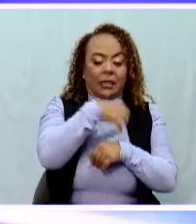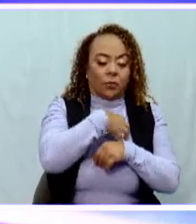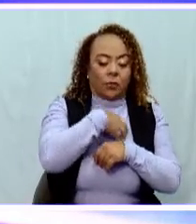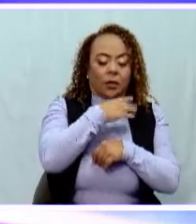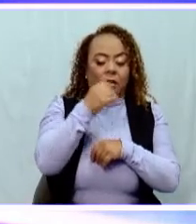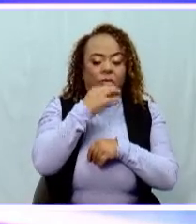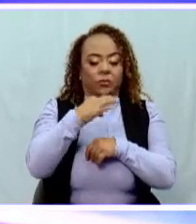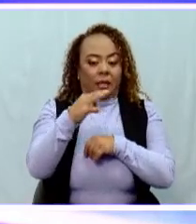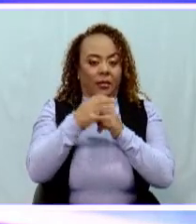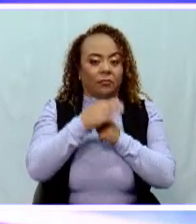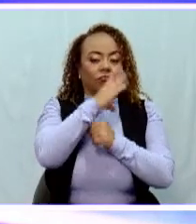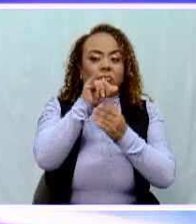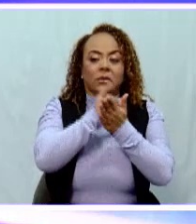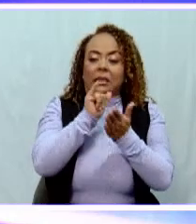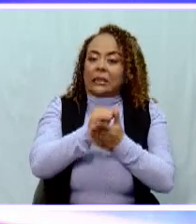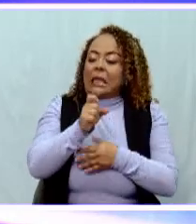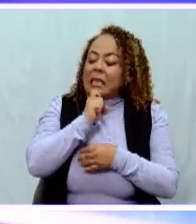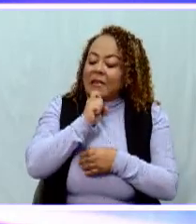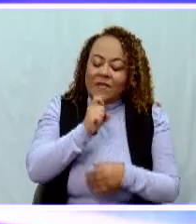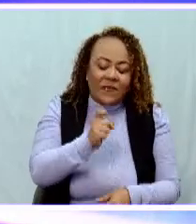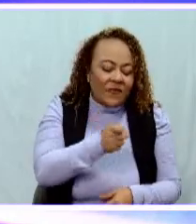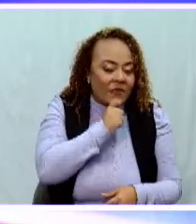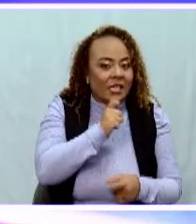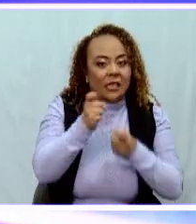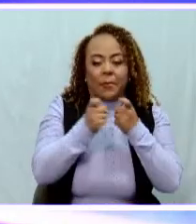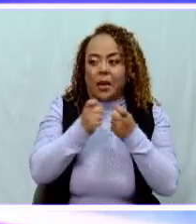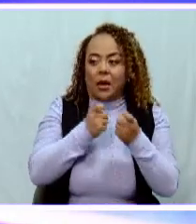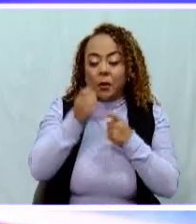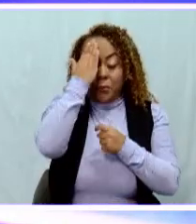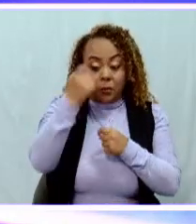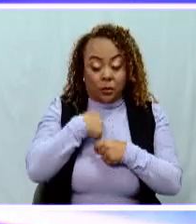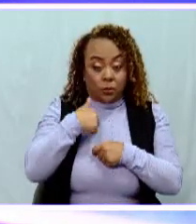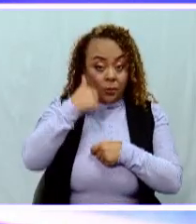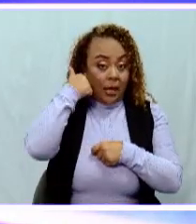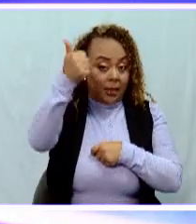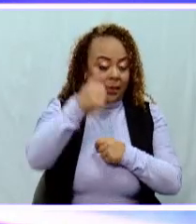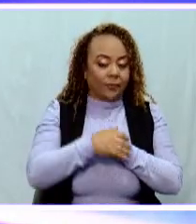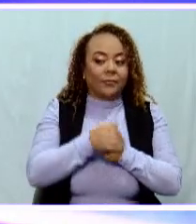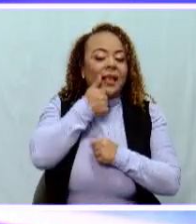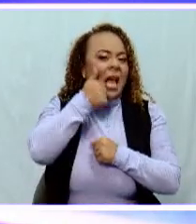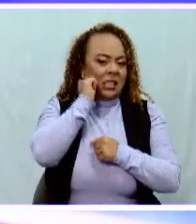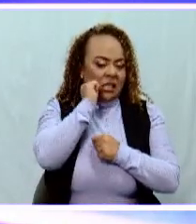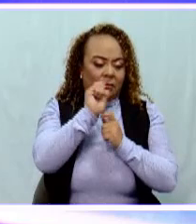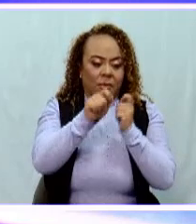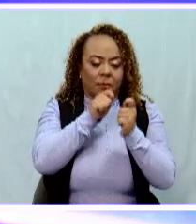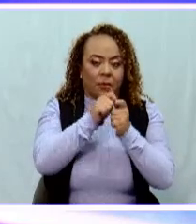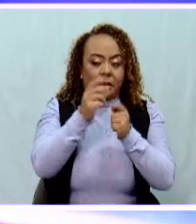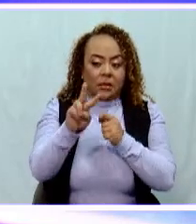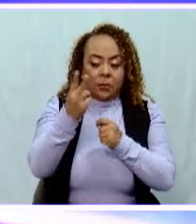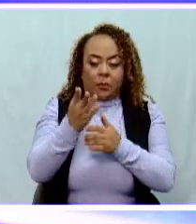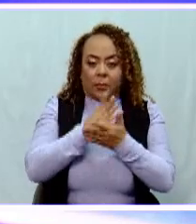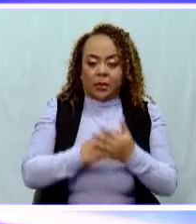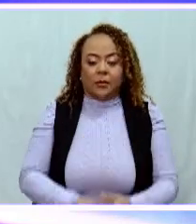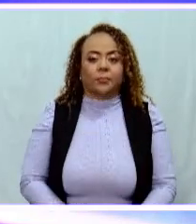Ahí es donde le cuesta a veces sacar evic el manejo porque yo a la liga ayer puntualmente la segunda parte